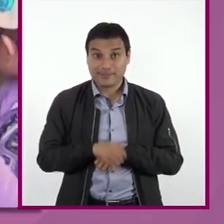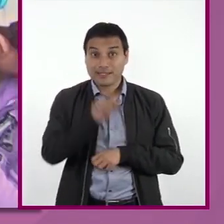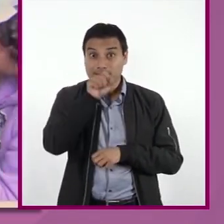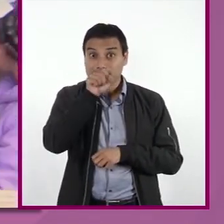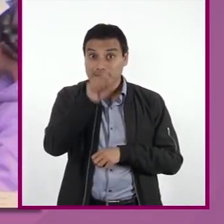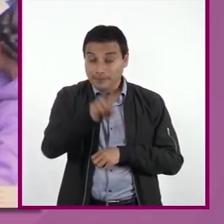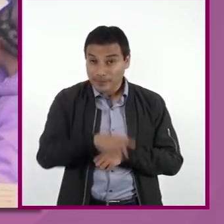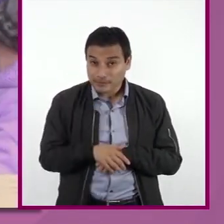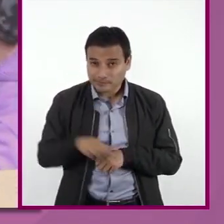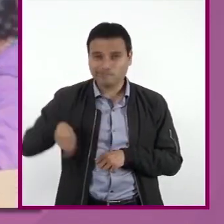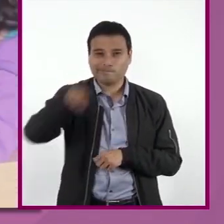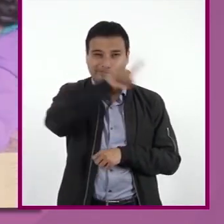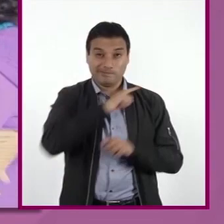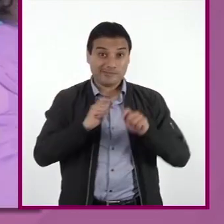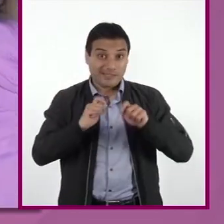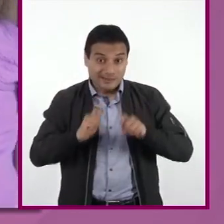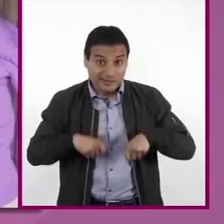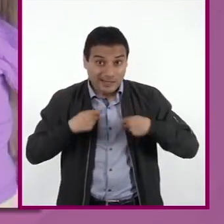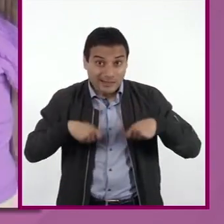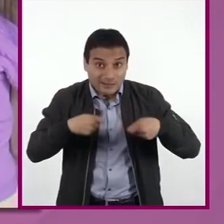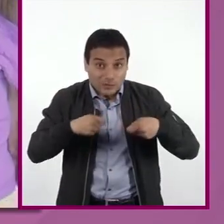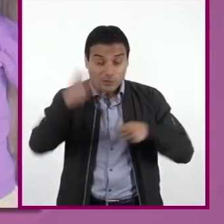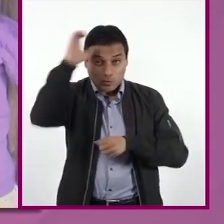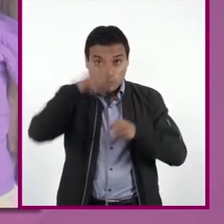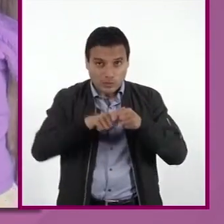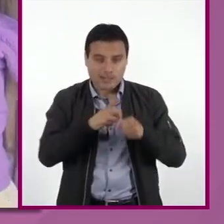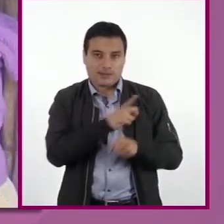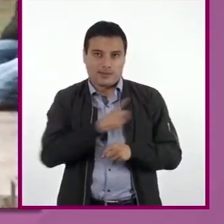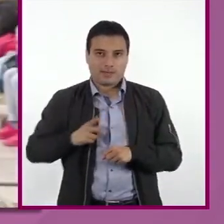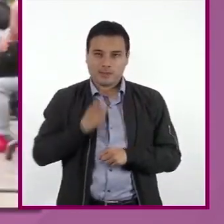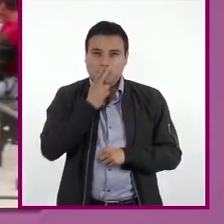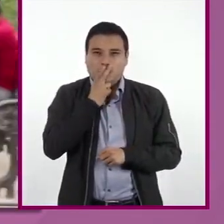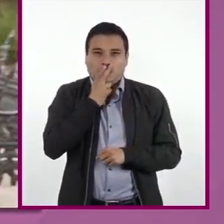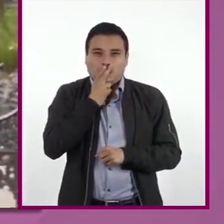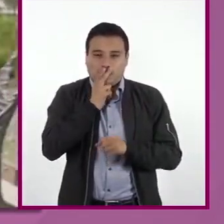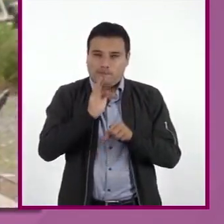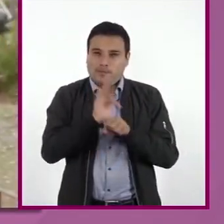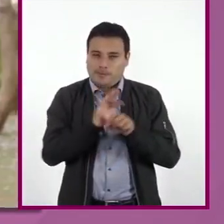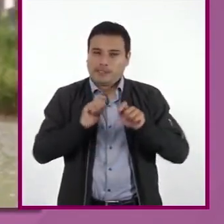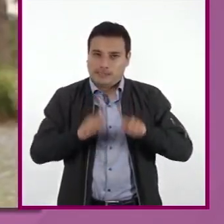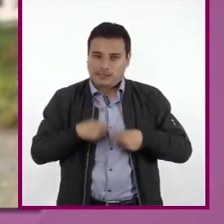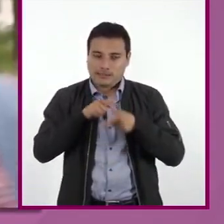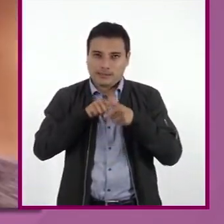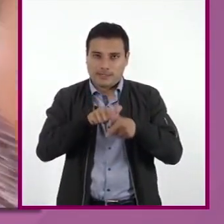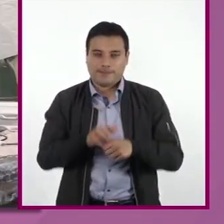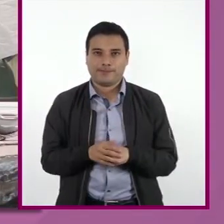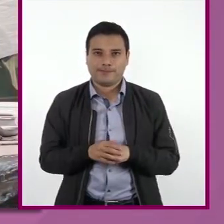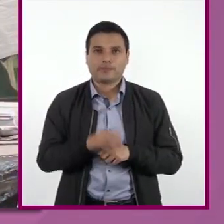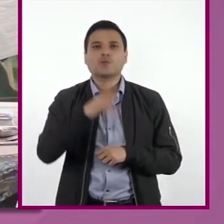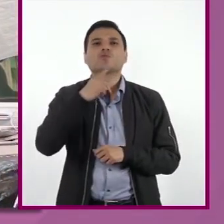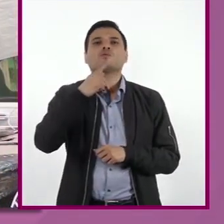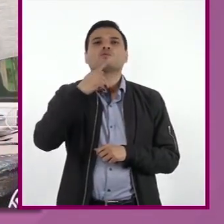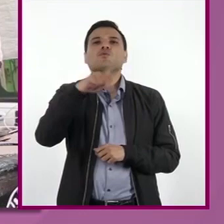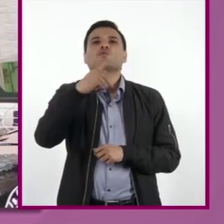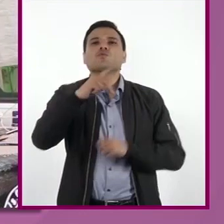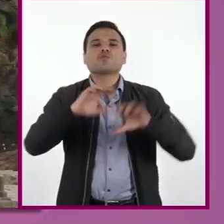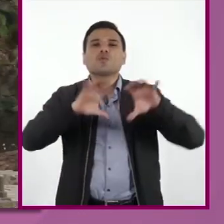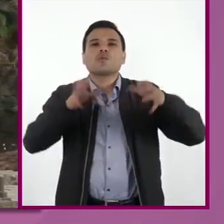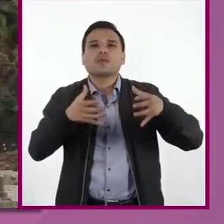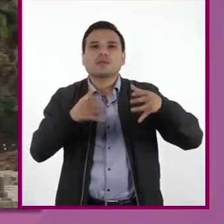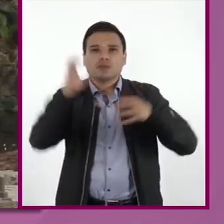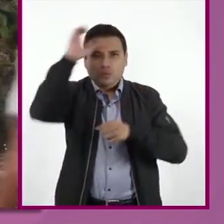de mantener las tradiciones y las culturas de nuestros pueblos. ¿Qué tradiciones hay en tu colonia o